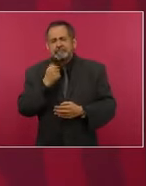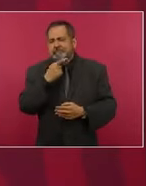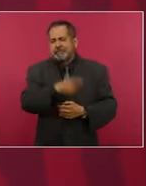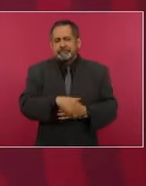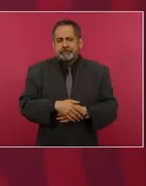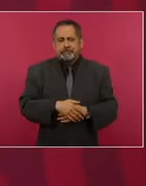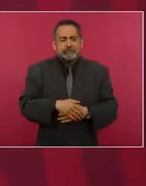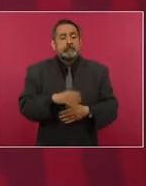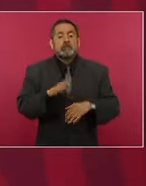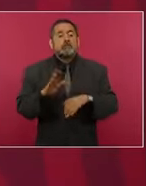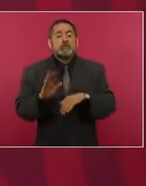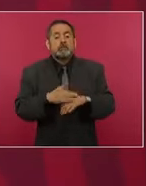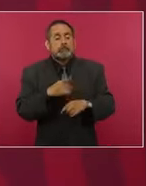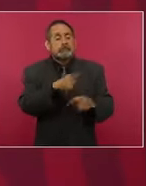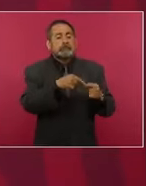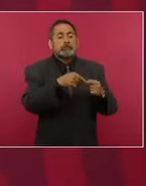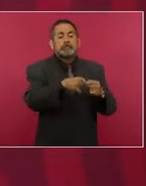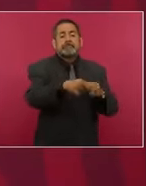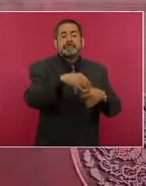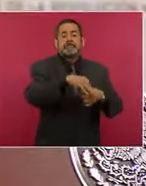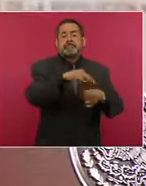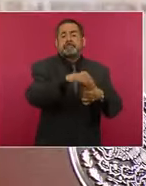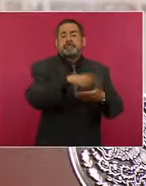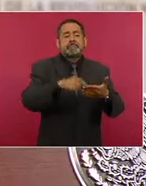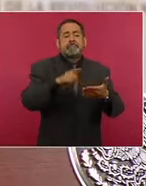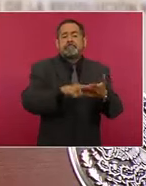la temporada y porque ahora